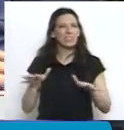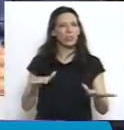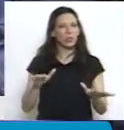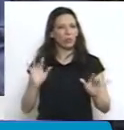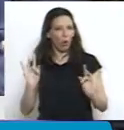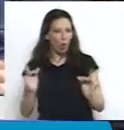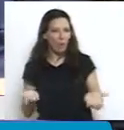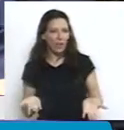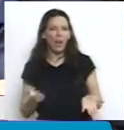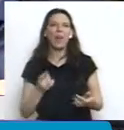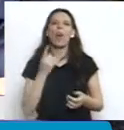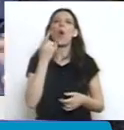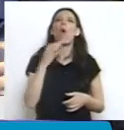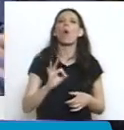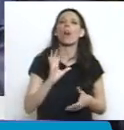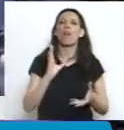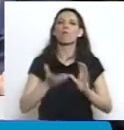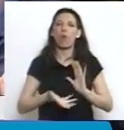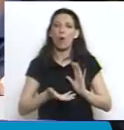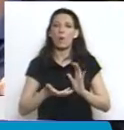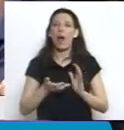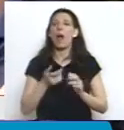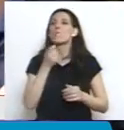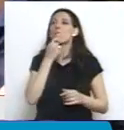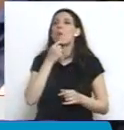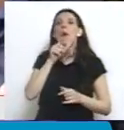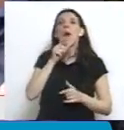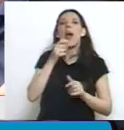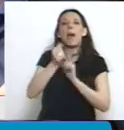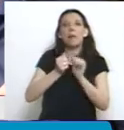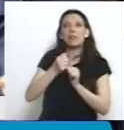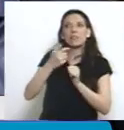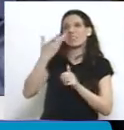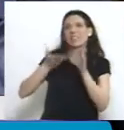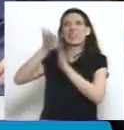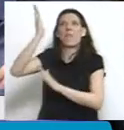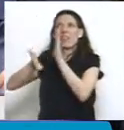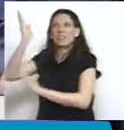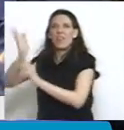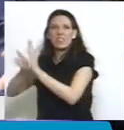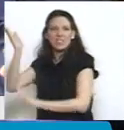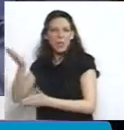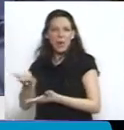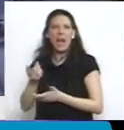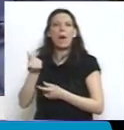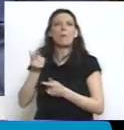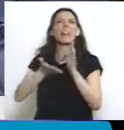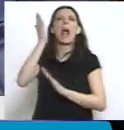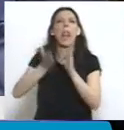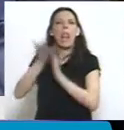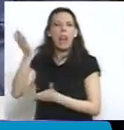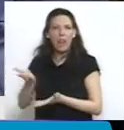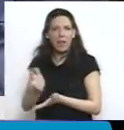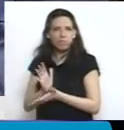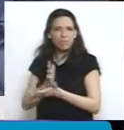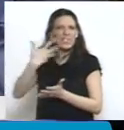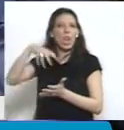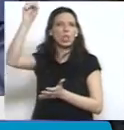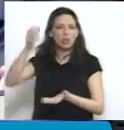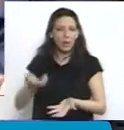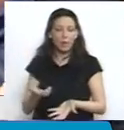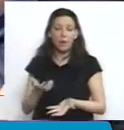que la única forma de terminar con la fuga de capitales es ir en contra del ajuste, es tener un